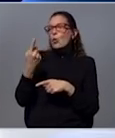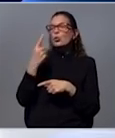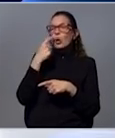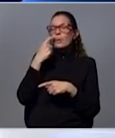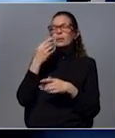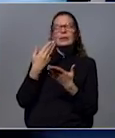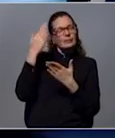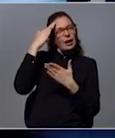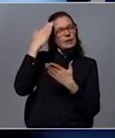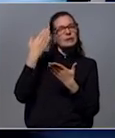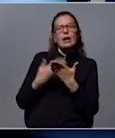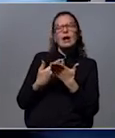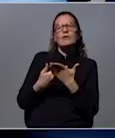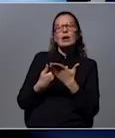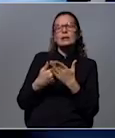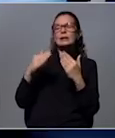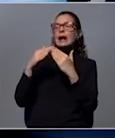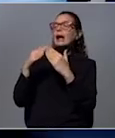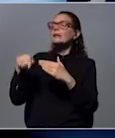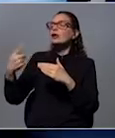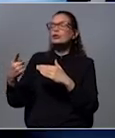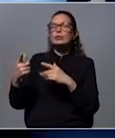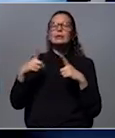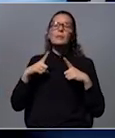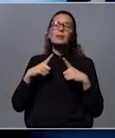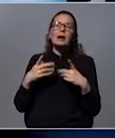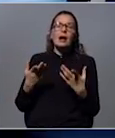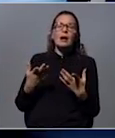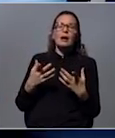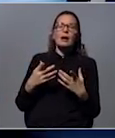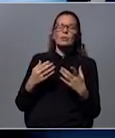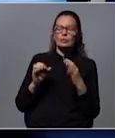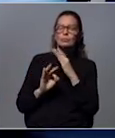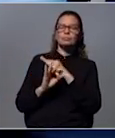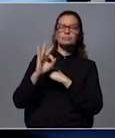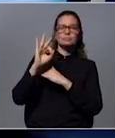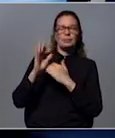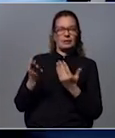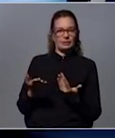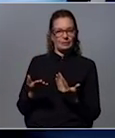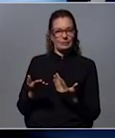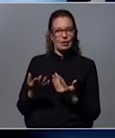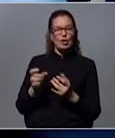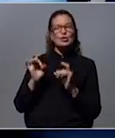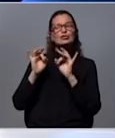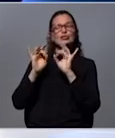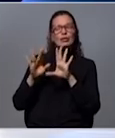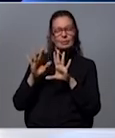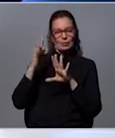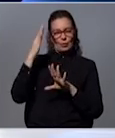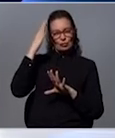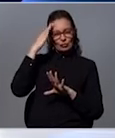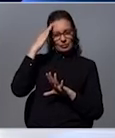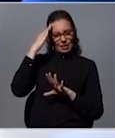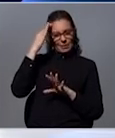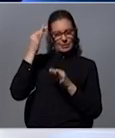que está prófugo y que está en la casa de tal lado que espera a que espere al amanecer sólo cuando tiene fundadas sospechas